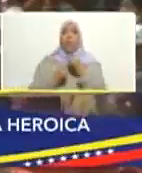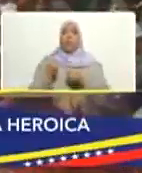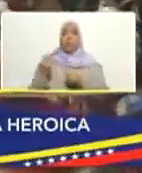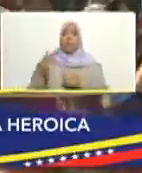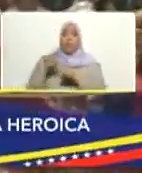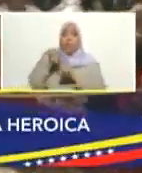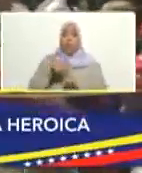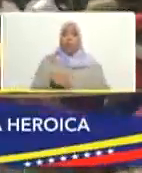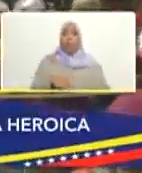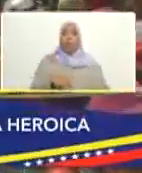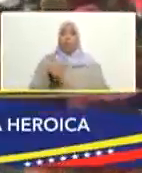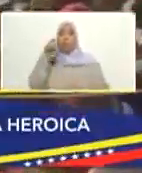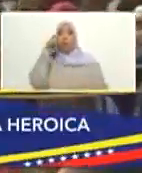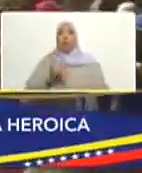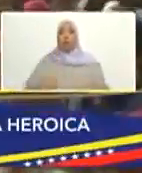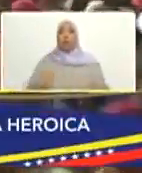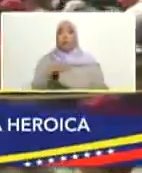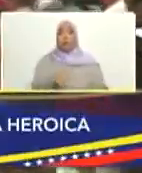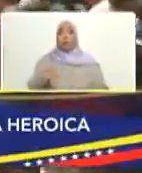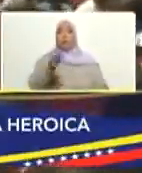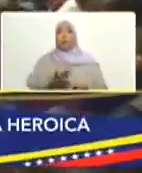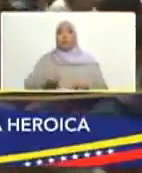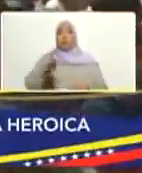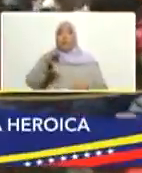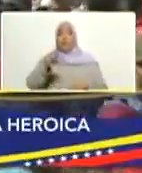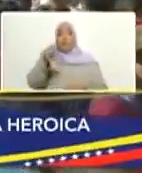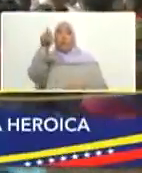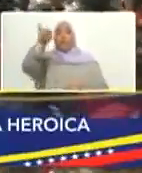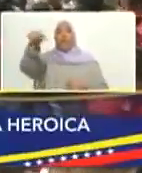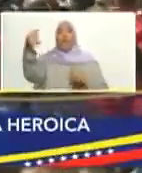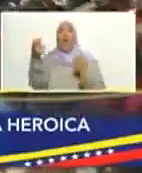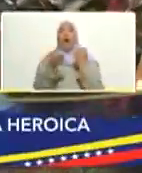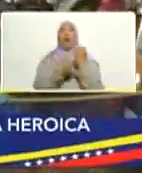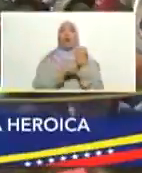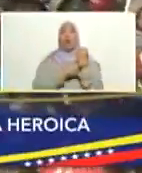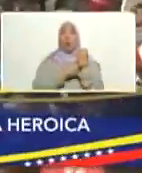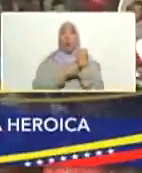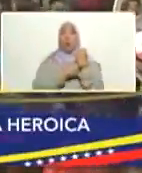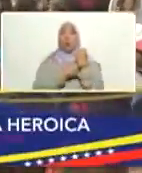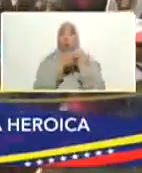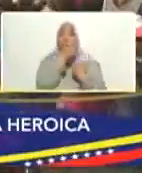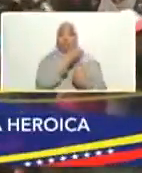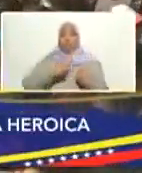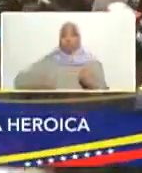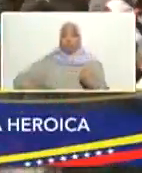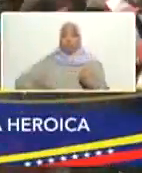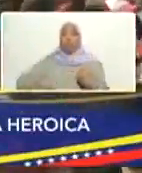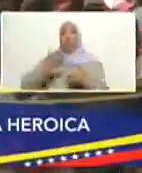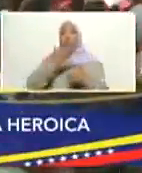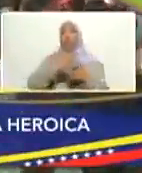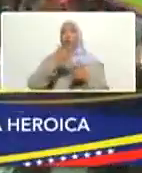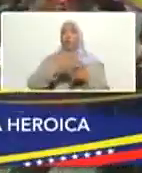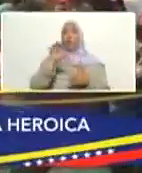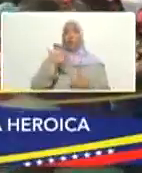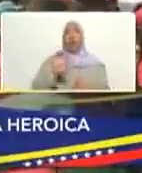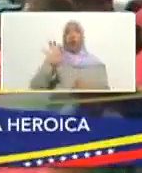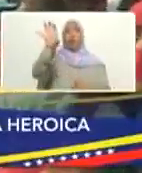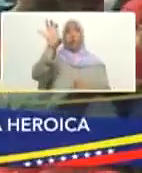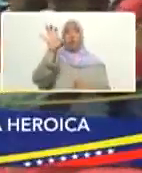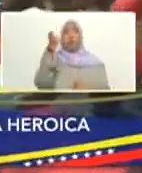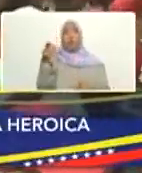imponer a un pelele, a un vendepatria, como supuesto